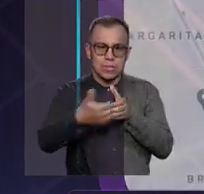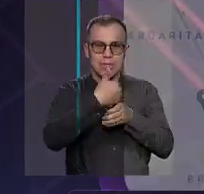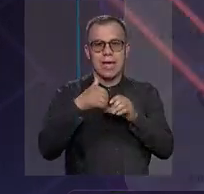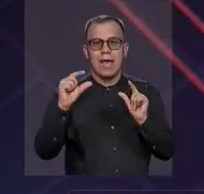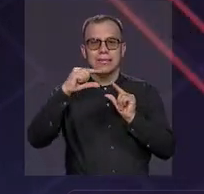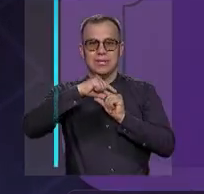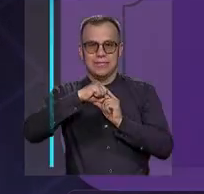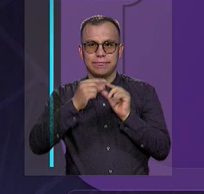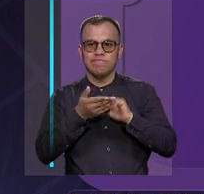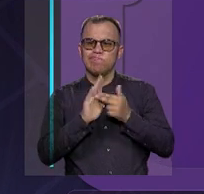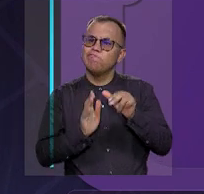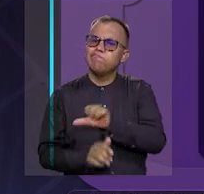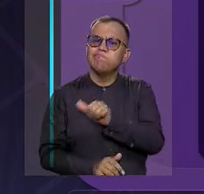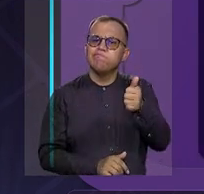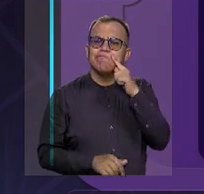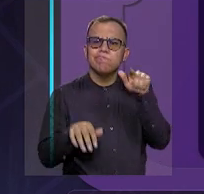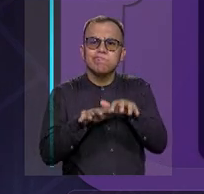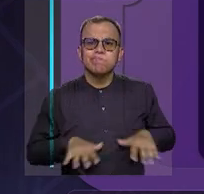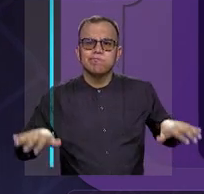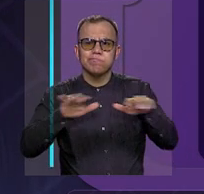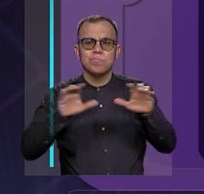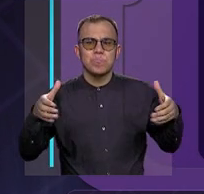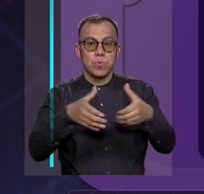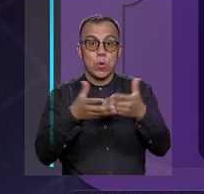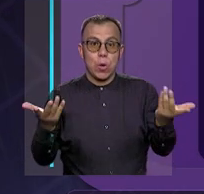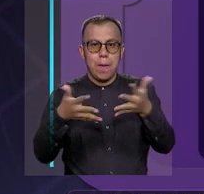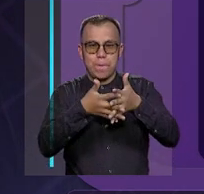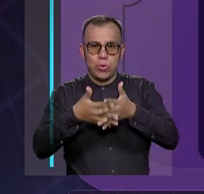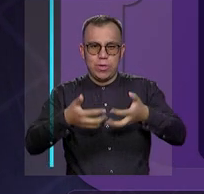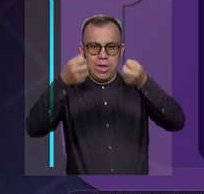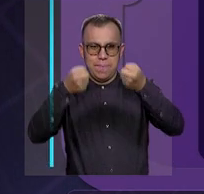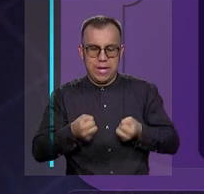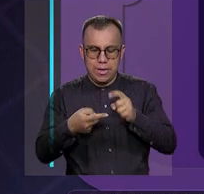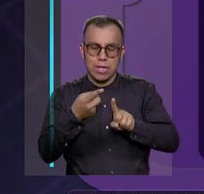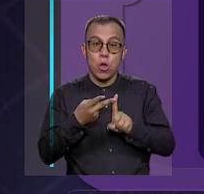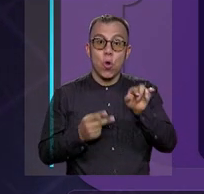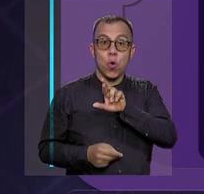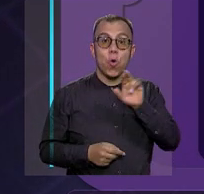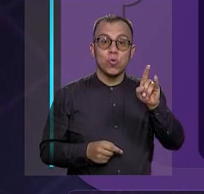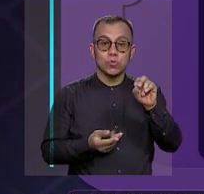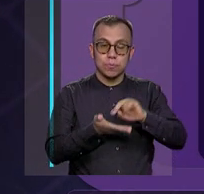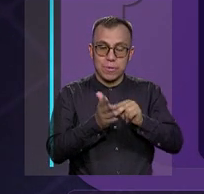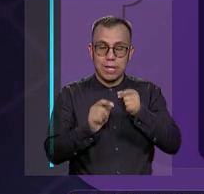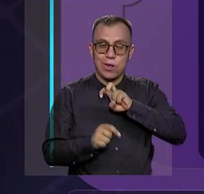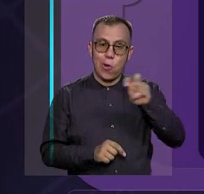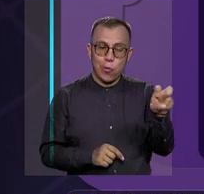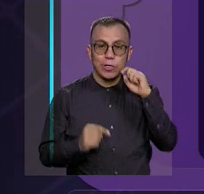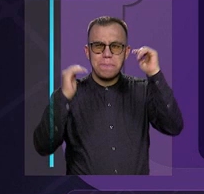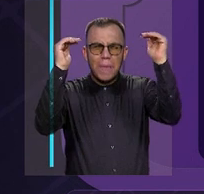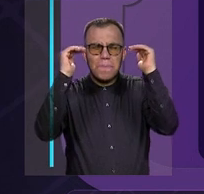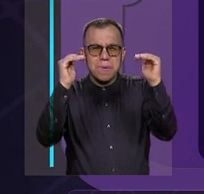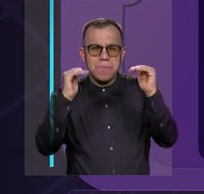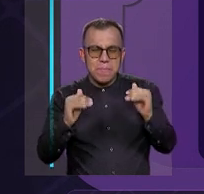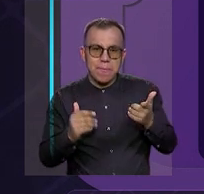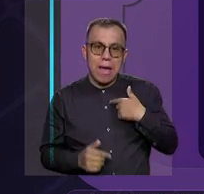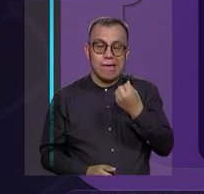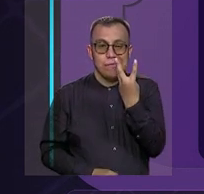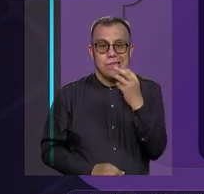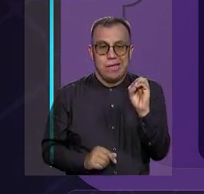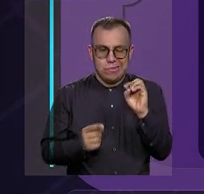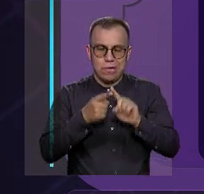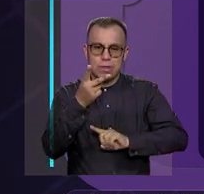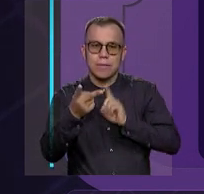Tintal. Otros puntos de concentración serán el Portal de las Américas, Portal Usme, Portal Norte, Calle 26 con Carrera